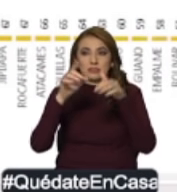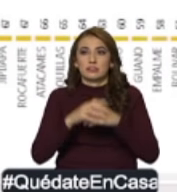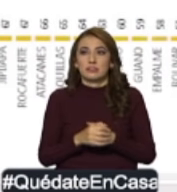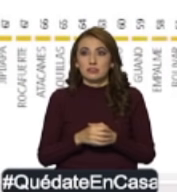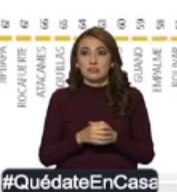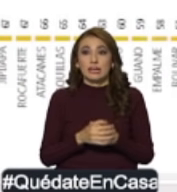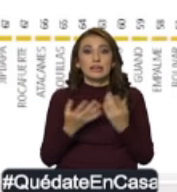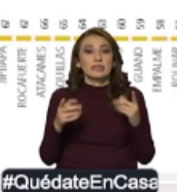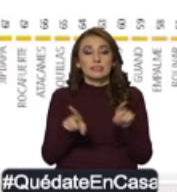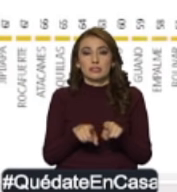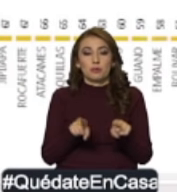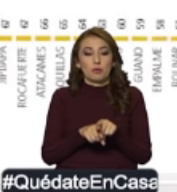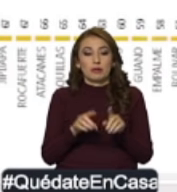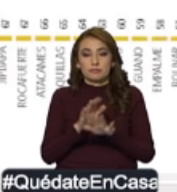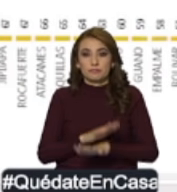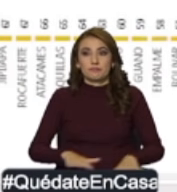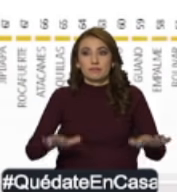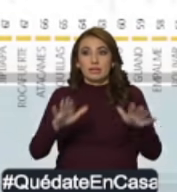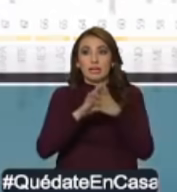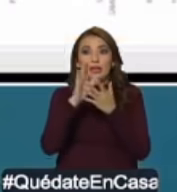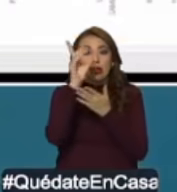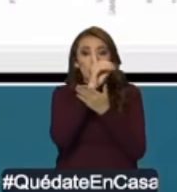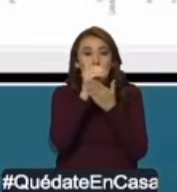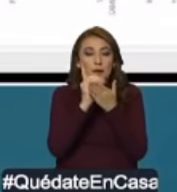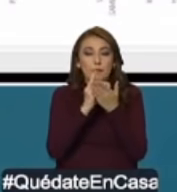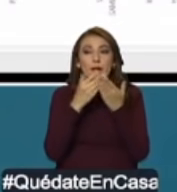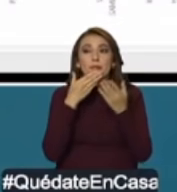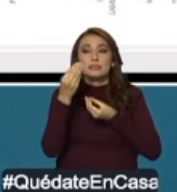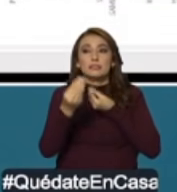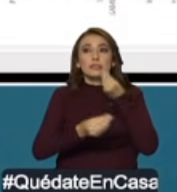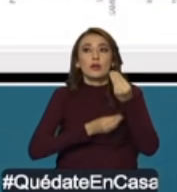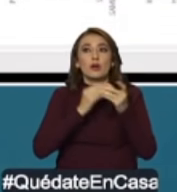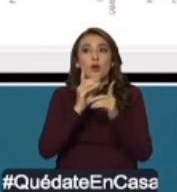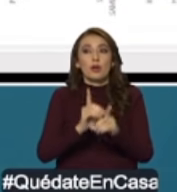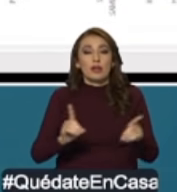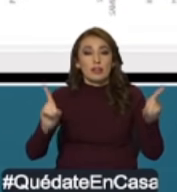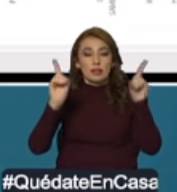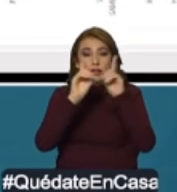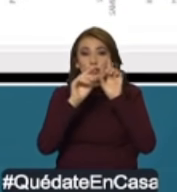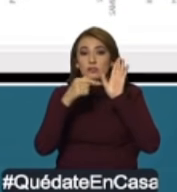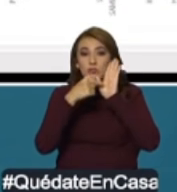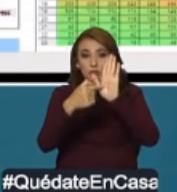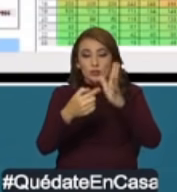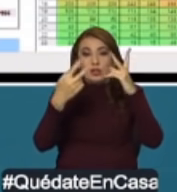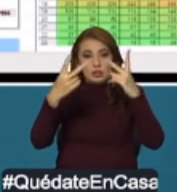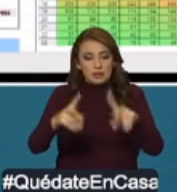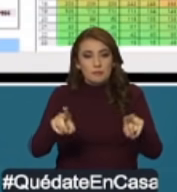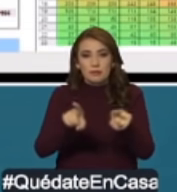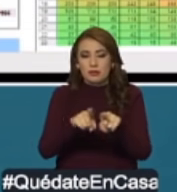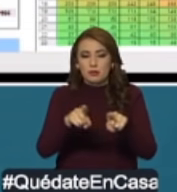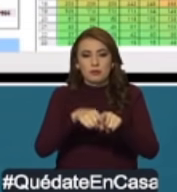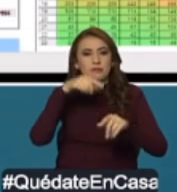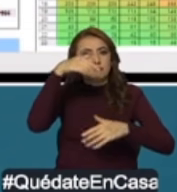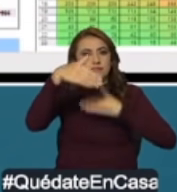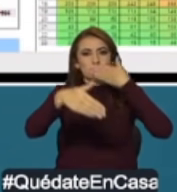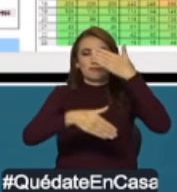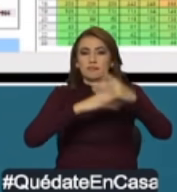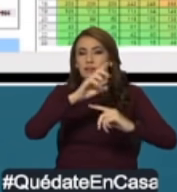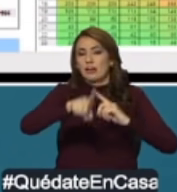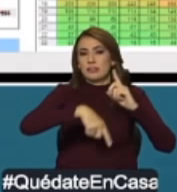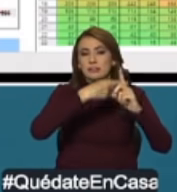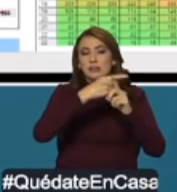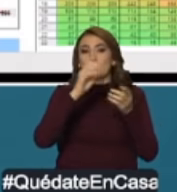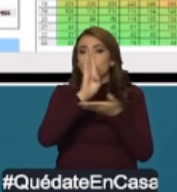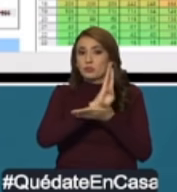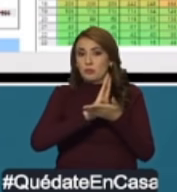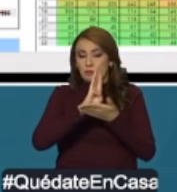esto también estamos con mapas de calor que no solamente podemos llegar a las parroquias, sino inclusive podemos llegar hasta los barrios porque